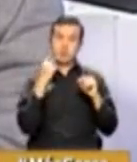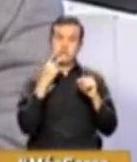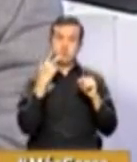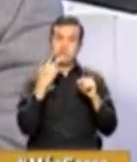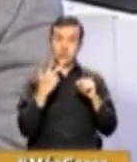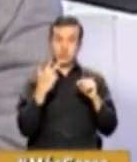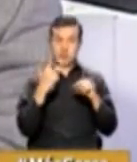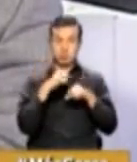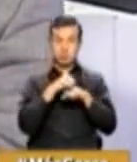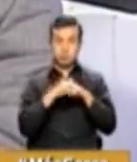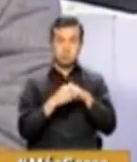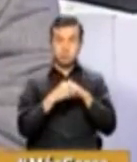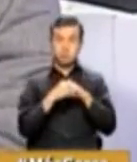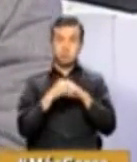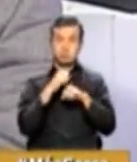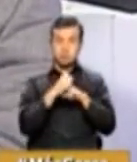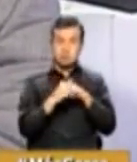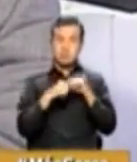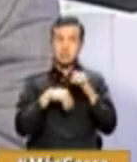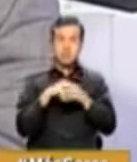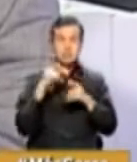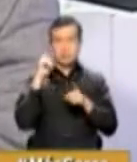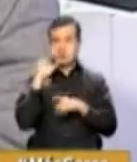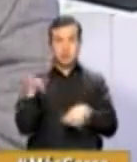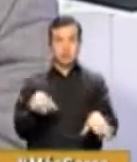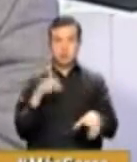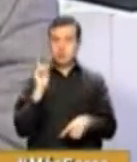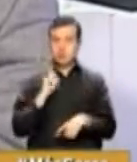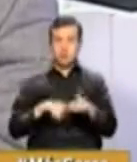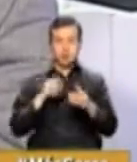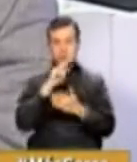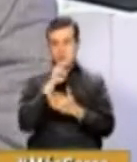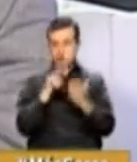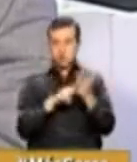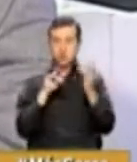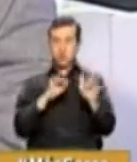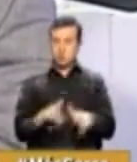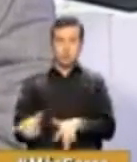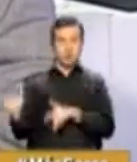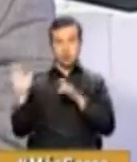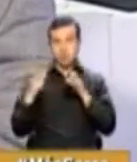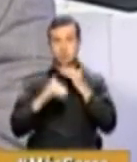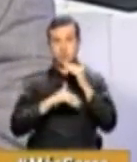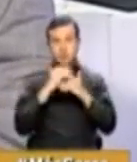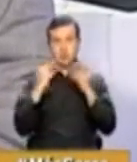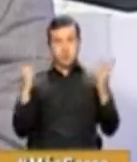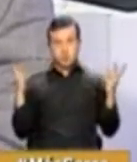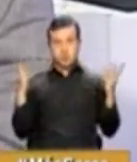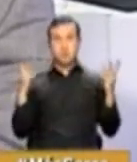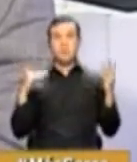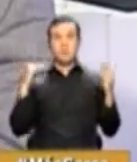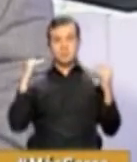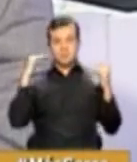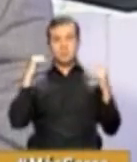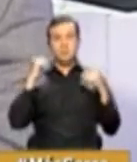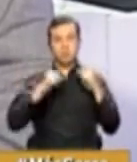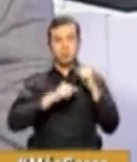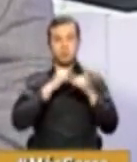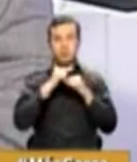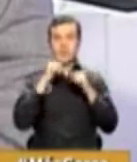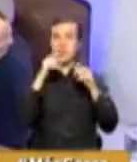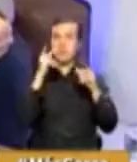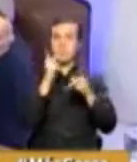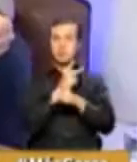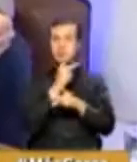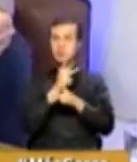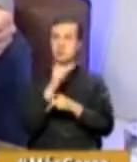tienen, limitación de las actividades diarias, como leer, utilizar la computadora, manejar. ¿Los grados son progresivos? Son progresivos, exactamente. ¿Qué